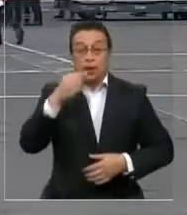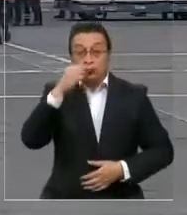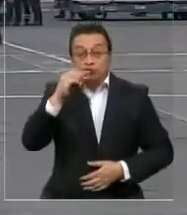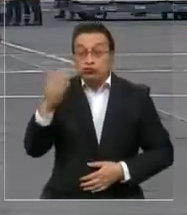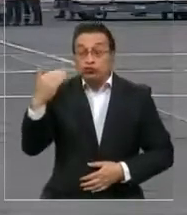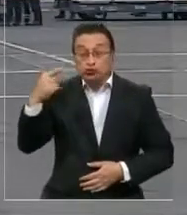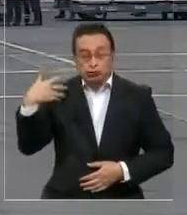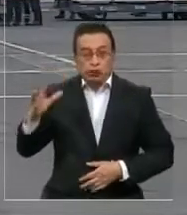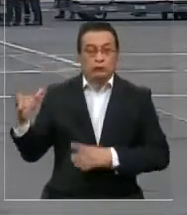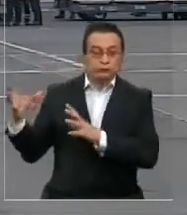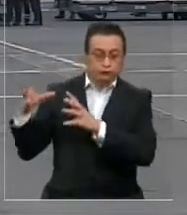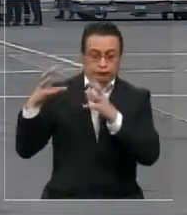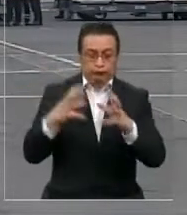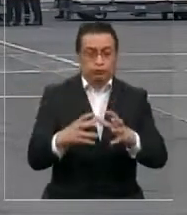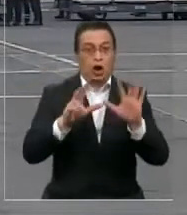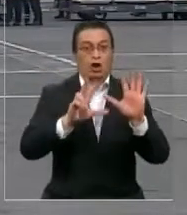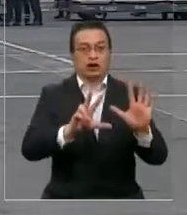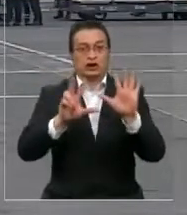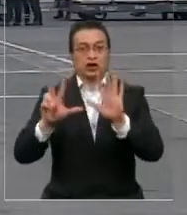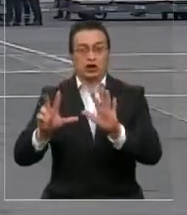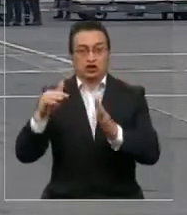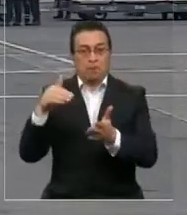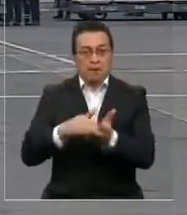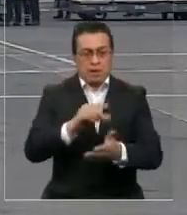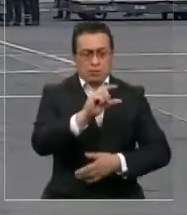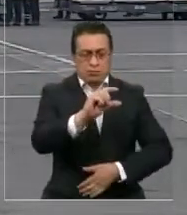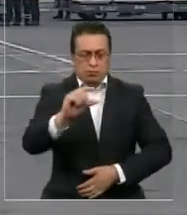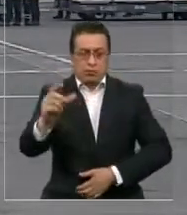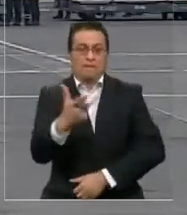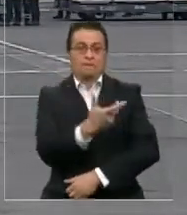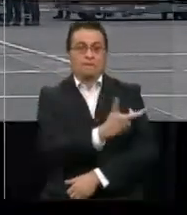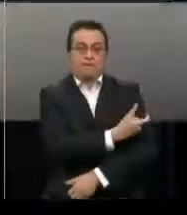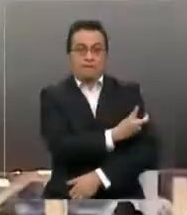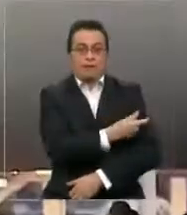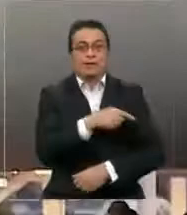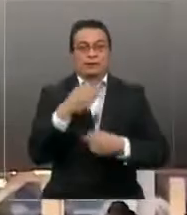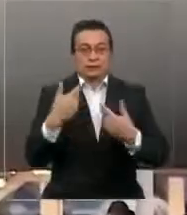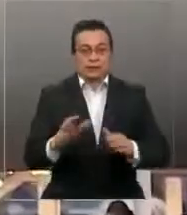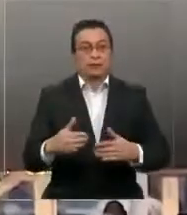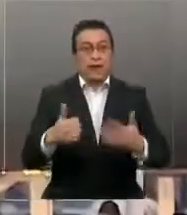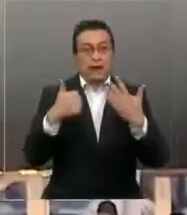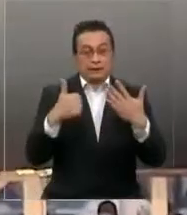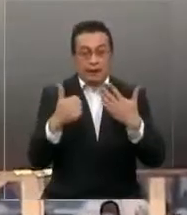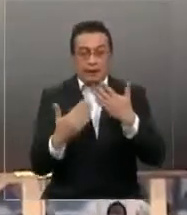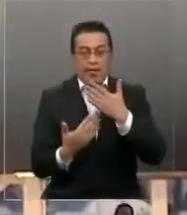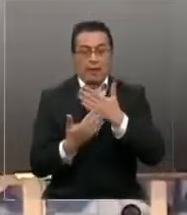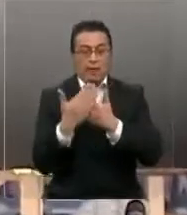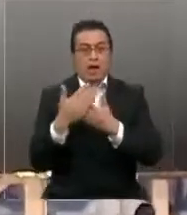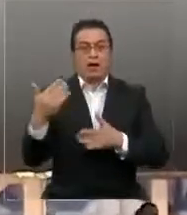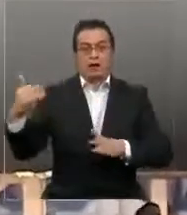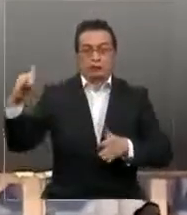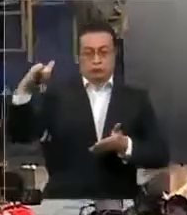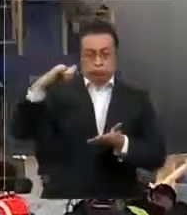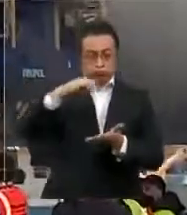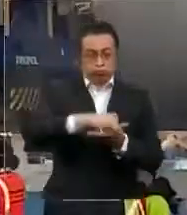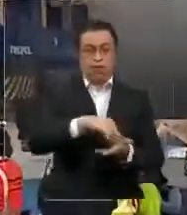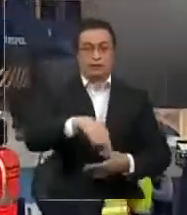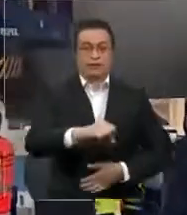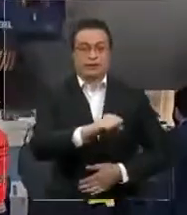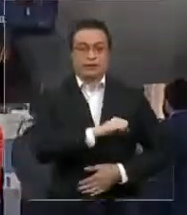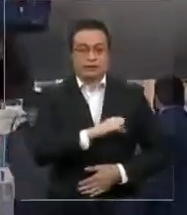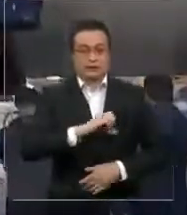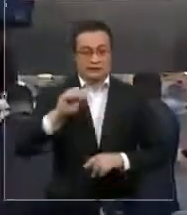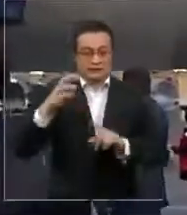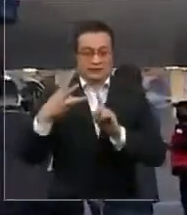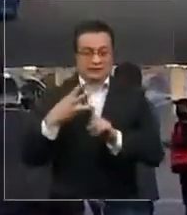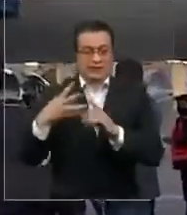escasos minutos llegaron 88.000 dosis de vacunas de Pfizer y BioNTech. A las 6 de la mañana arribó al aeropuerto de Santiago el